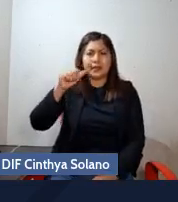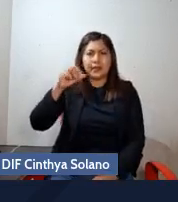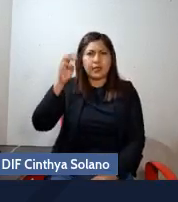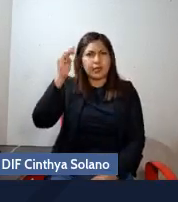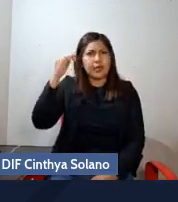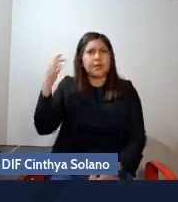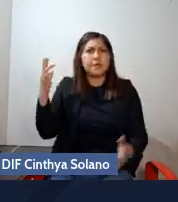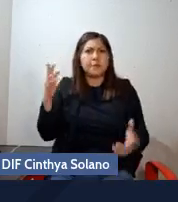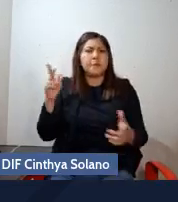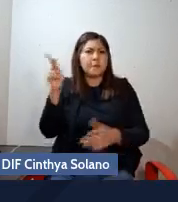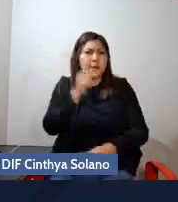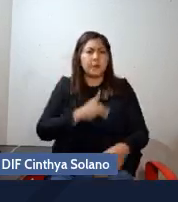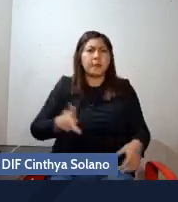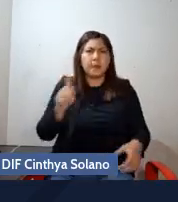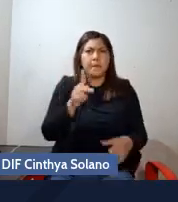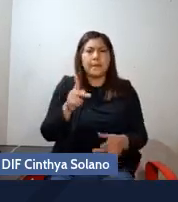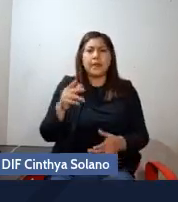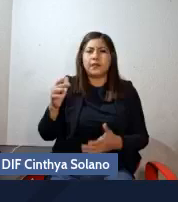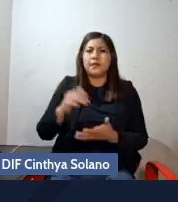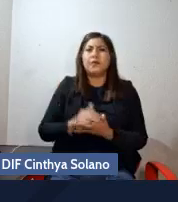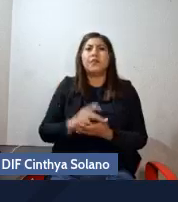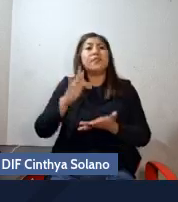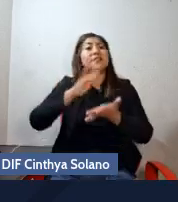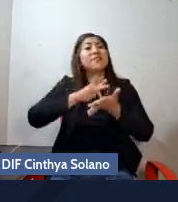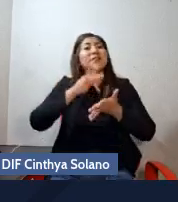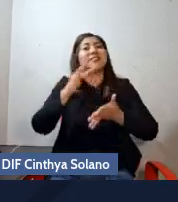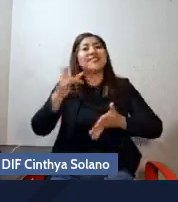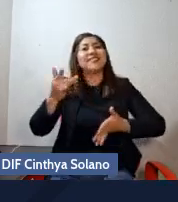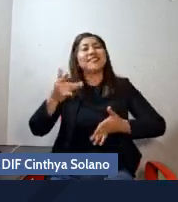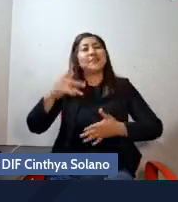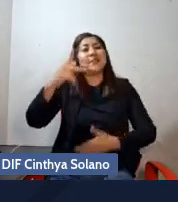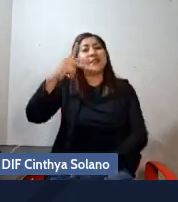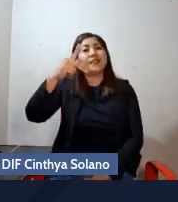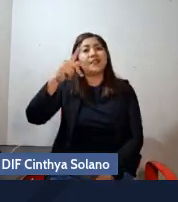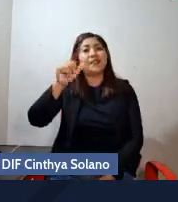Muchísimas gracias, Patti. Y bueno, pues con esta